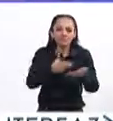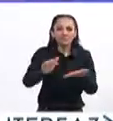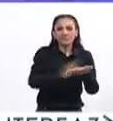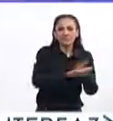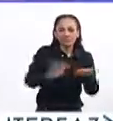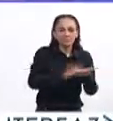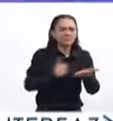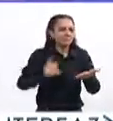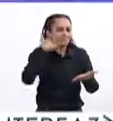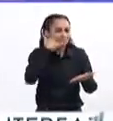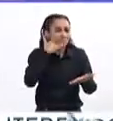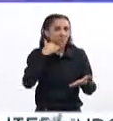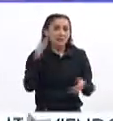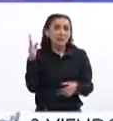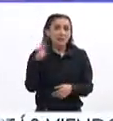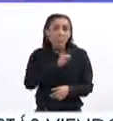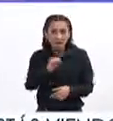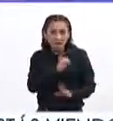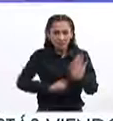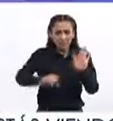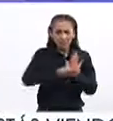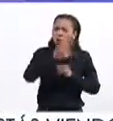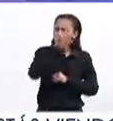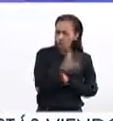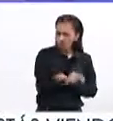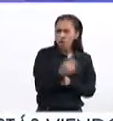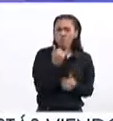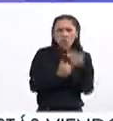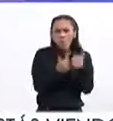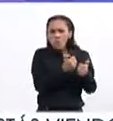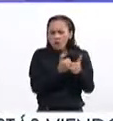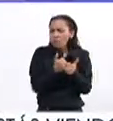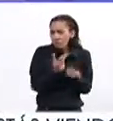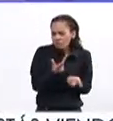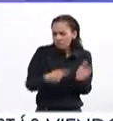que sean malos, los videojuegos incluso no son malos, estimulan ciertas áreas,